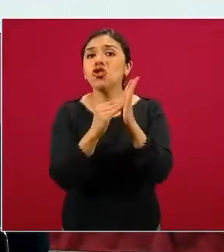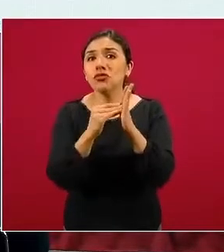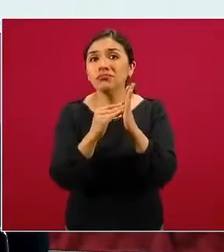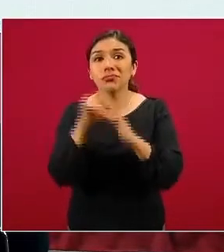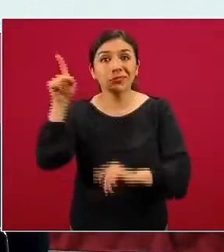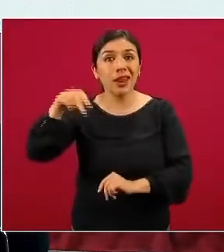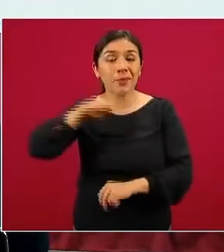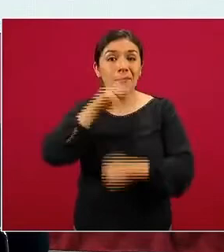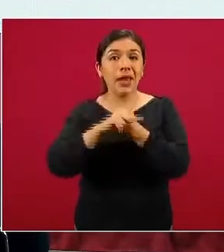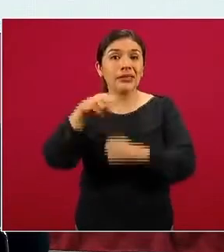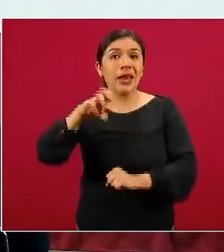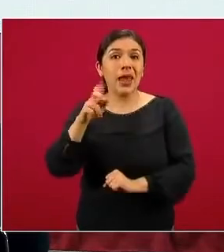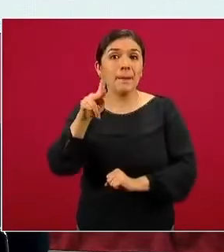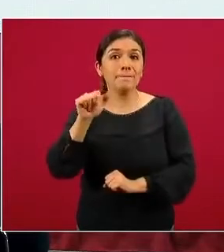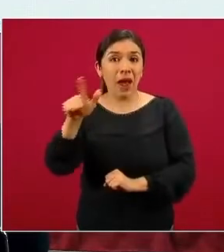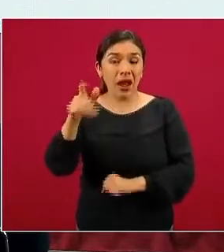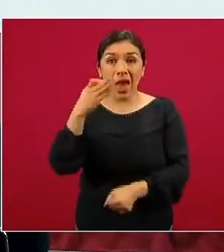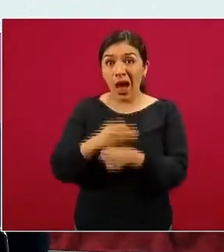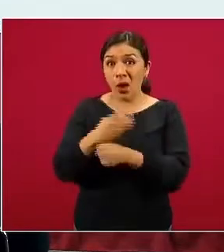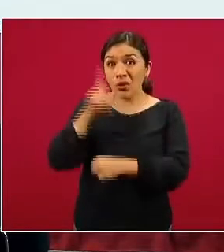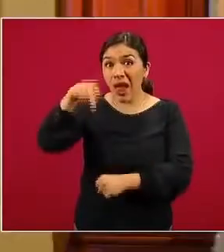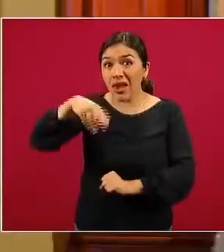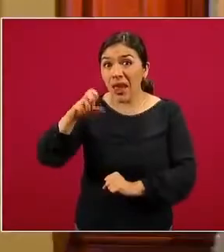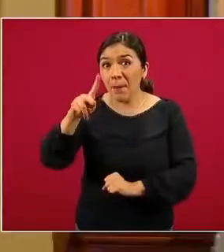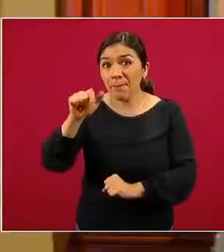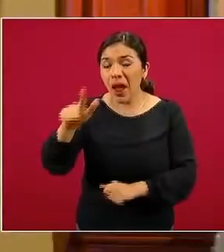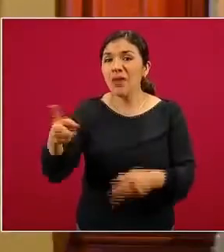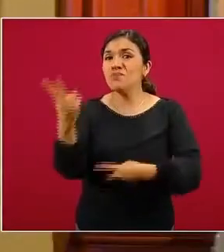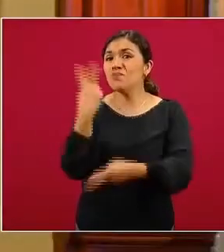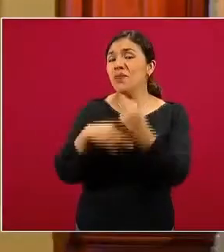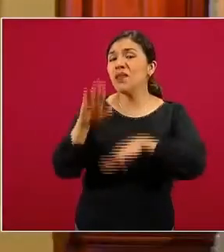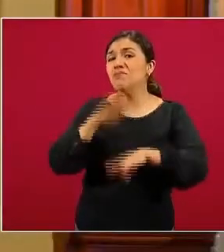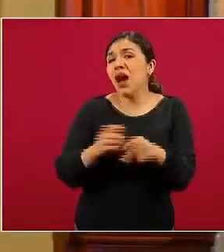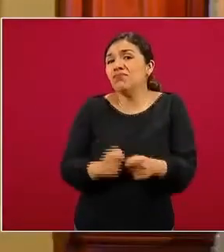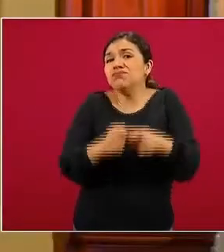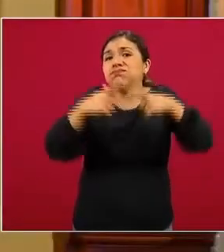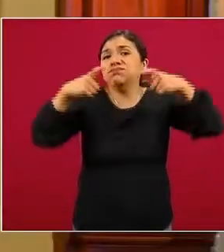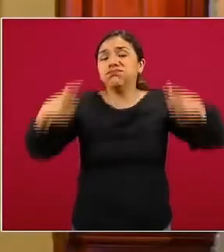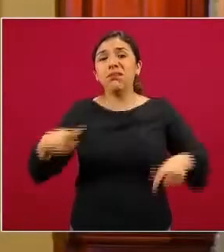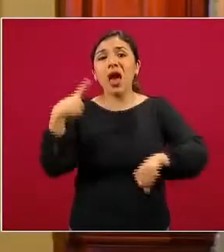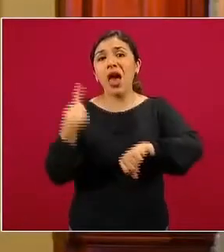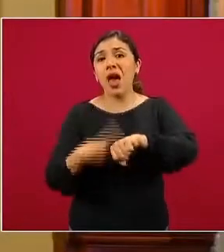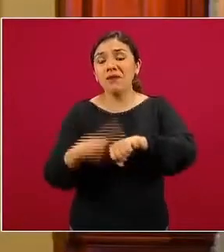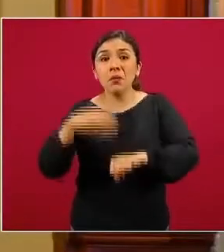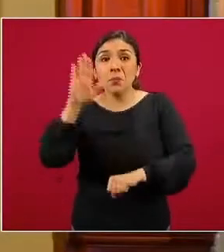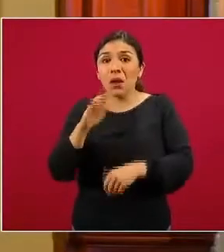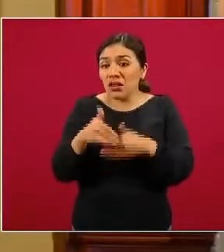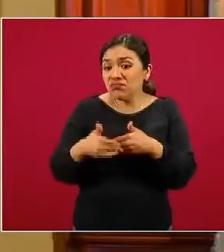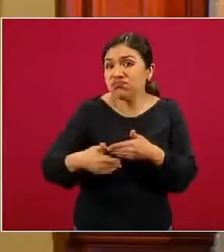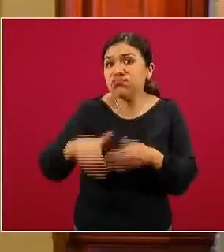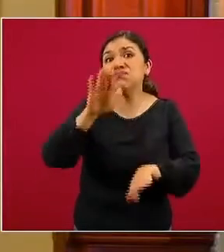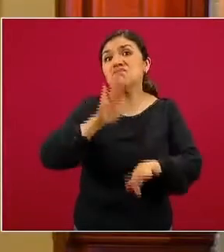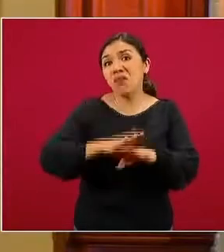de Nepal. Entonces Nepal también está en este momento en su fase ascendente y parece que todavía estará en ese estado en algunas